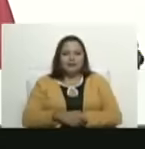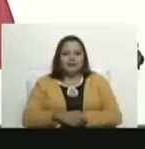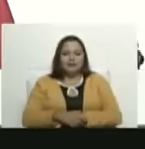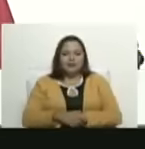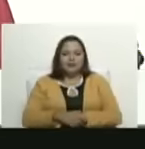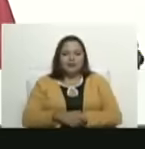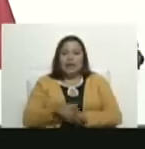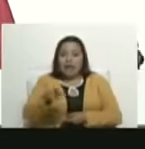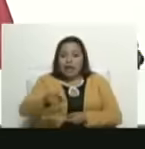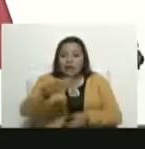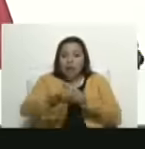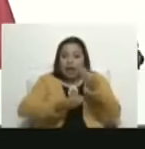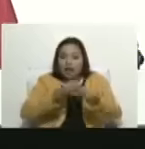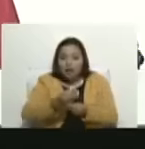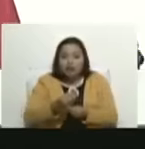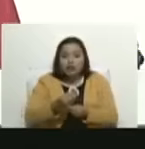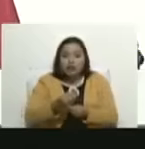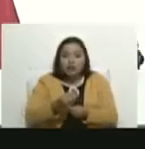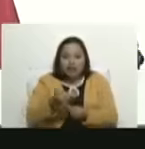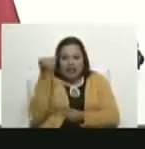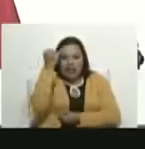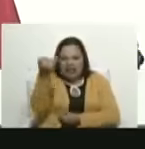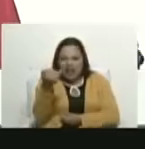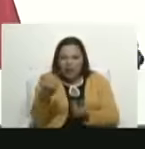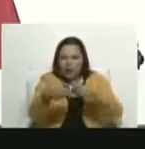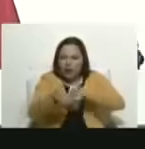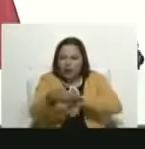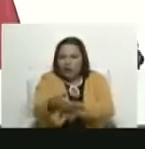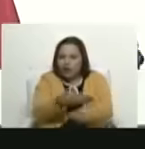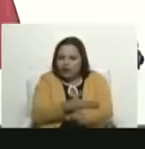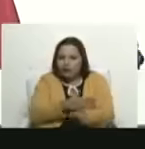Eso es hecho a propósito.